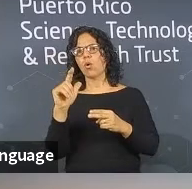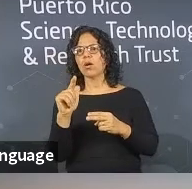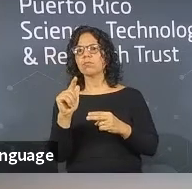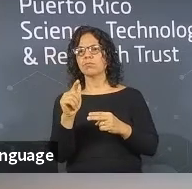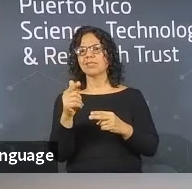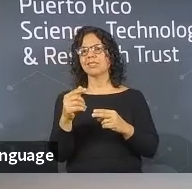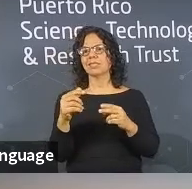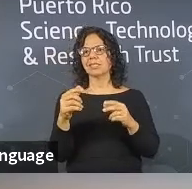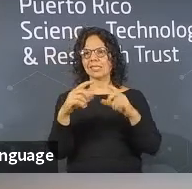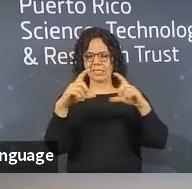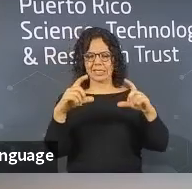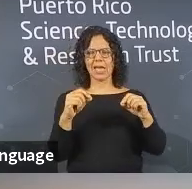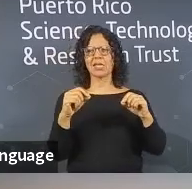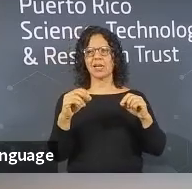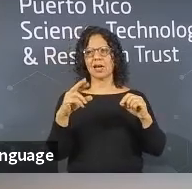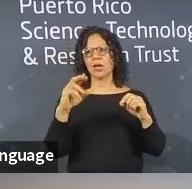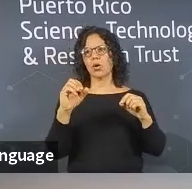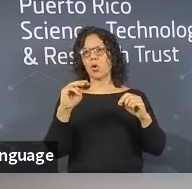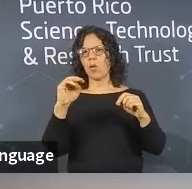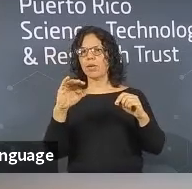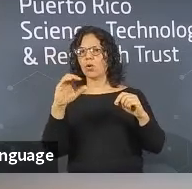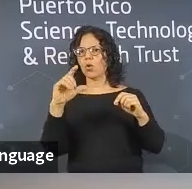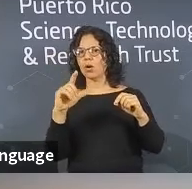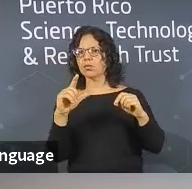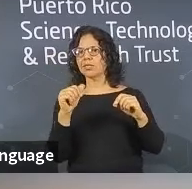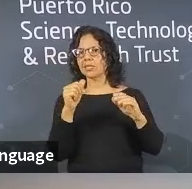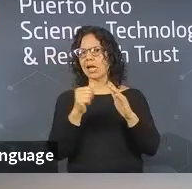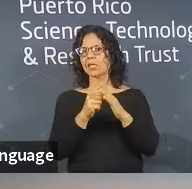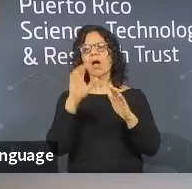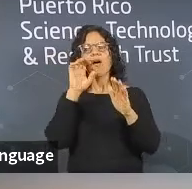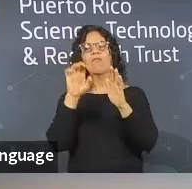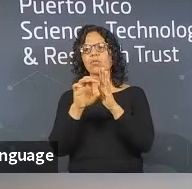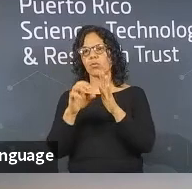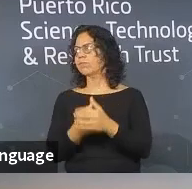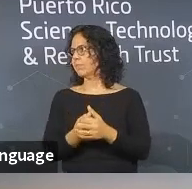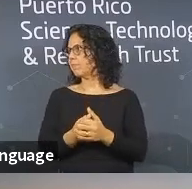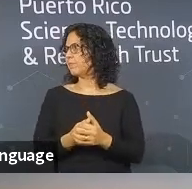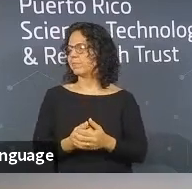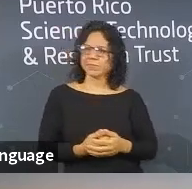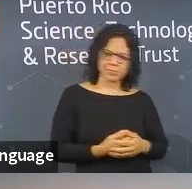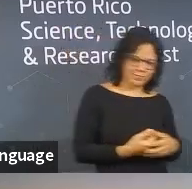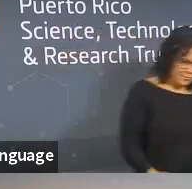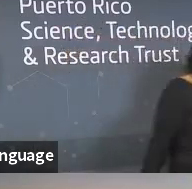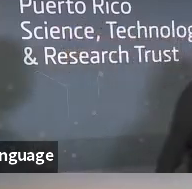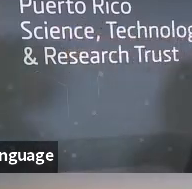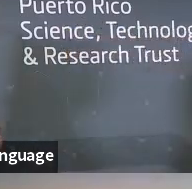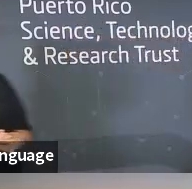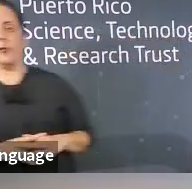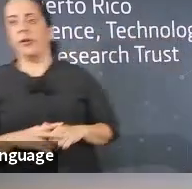tarjetas de Chromecode, que es una carta de fotografía, es una tarjeta como el papel